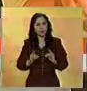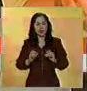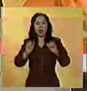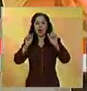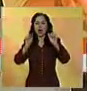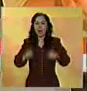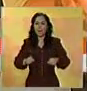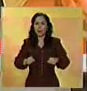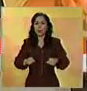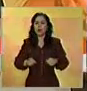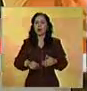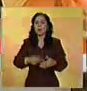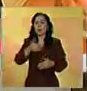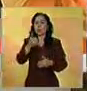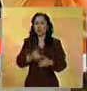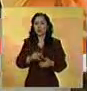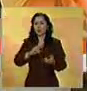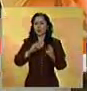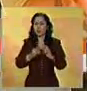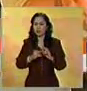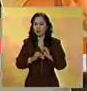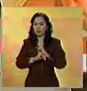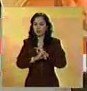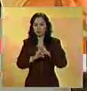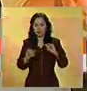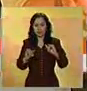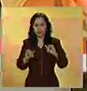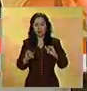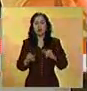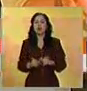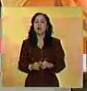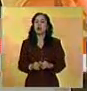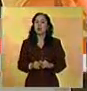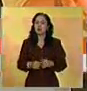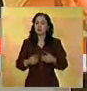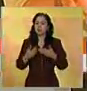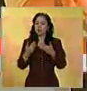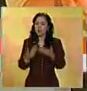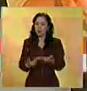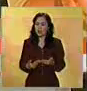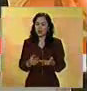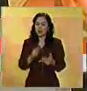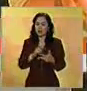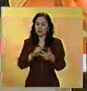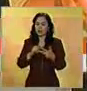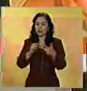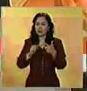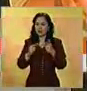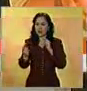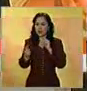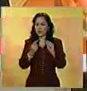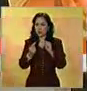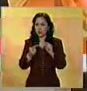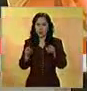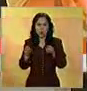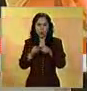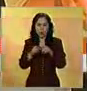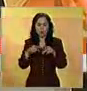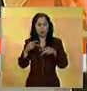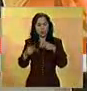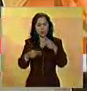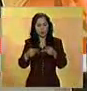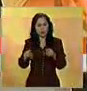sancionar el proyecto de reforma, una vez que le hayamos dado las 3 discusiones que establece el